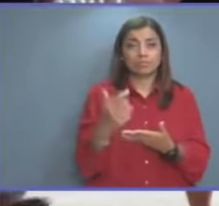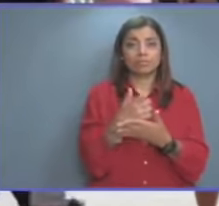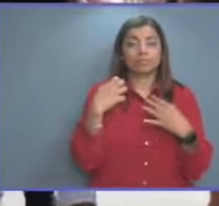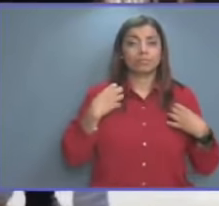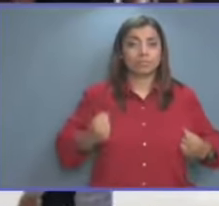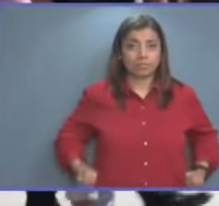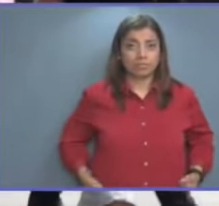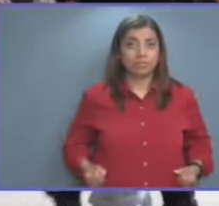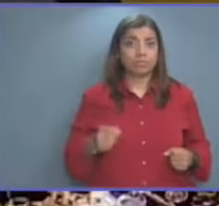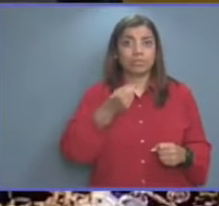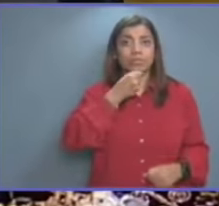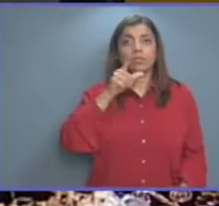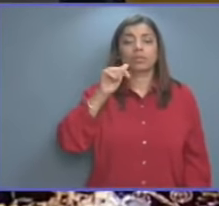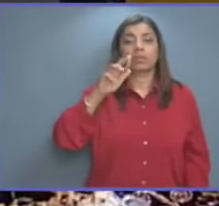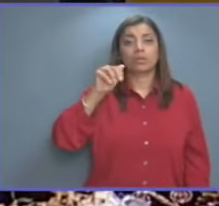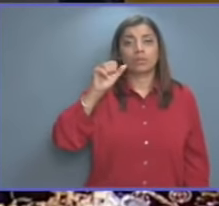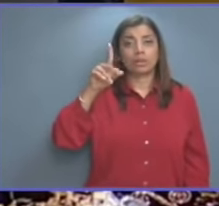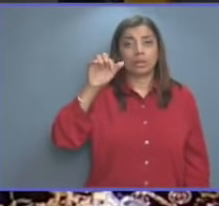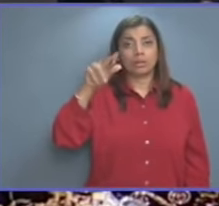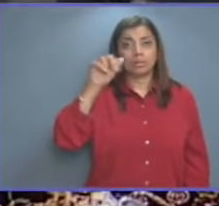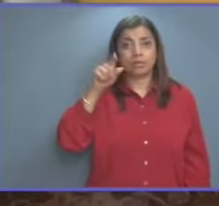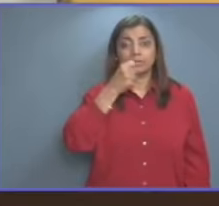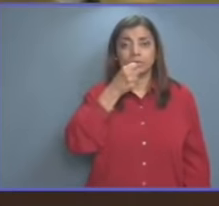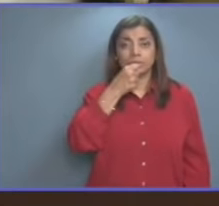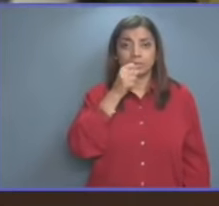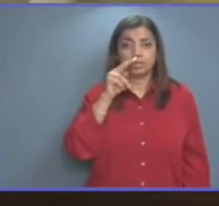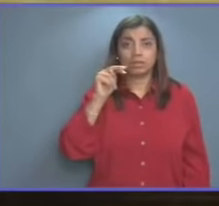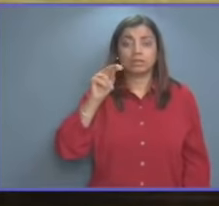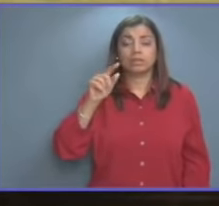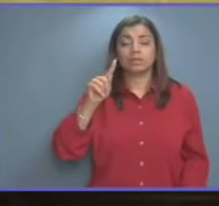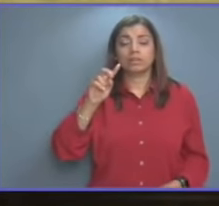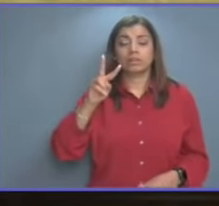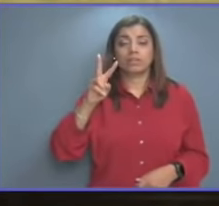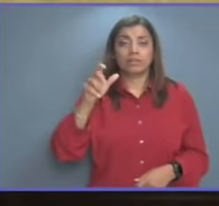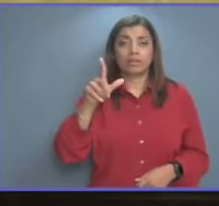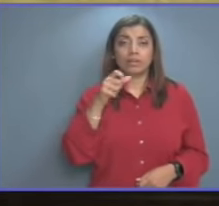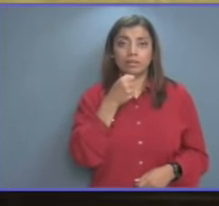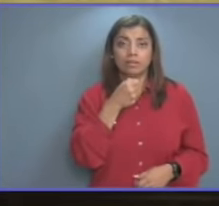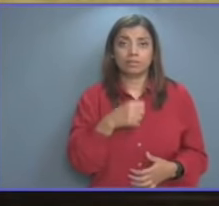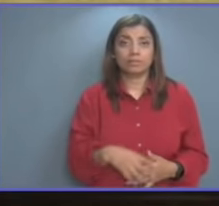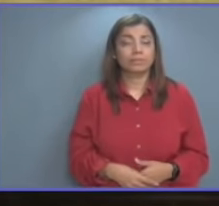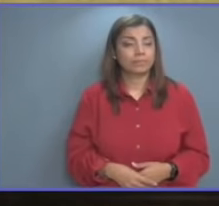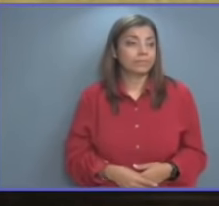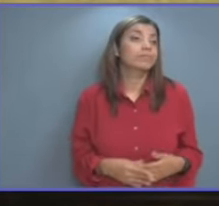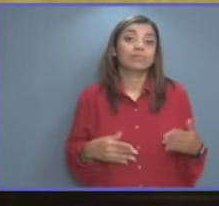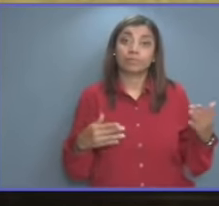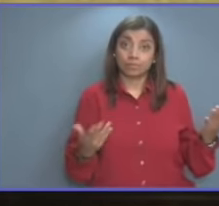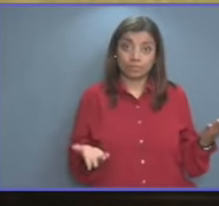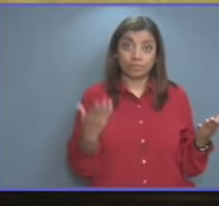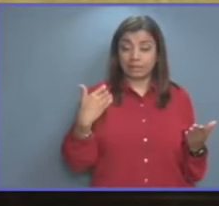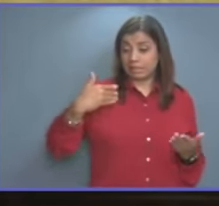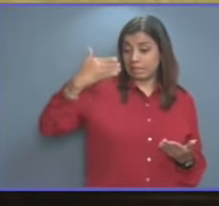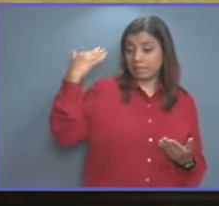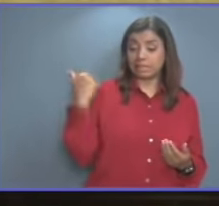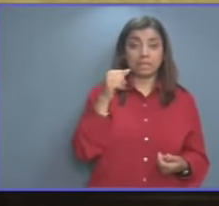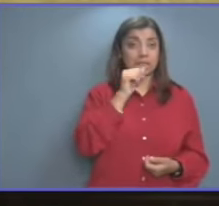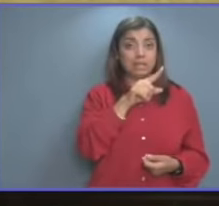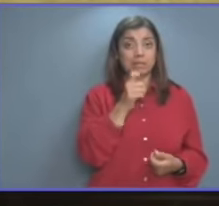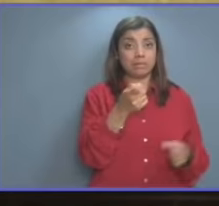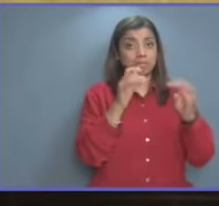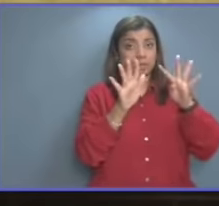del estado lourdes lópez noticiero legislativo fue creada en el año